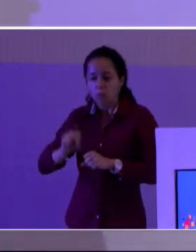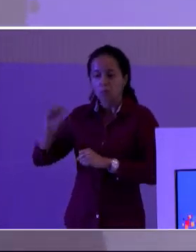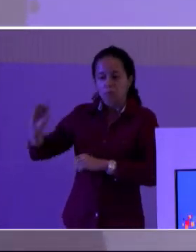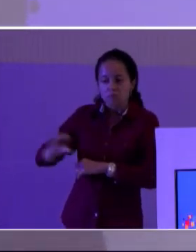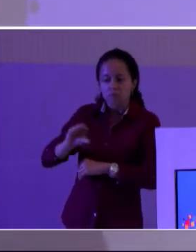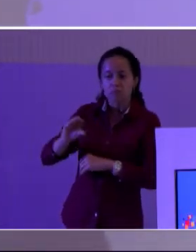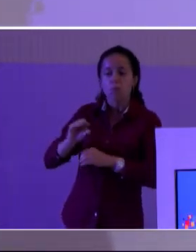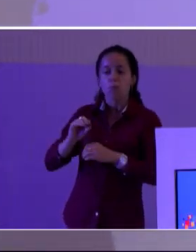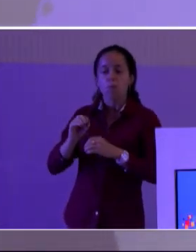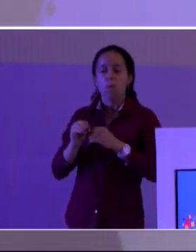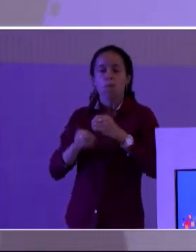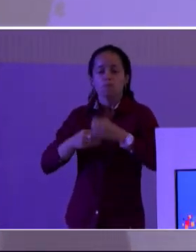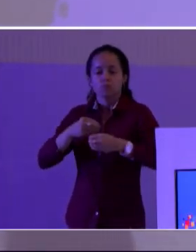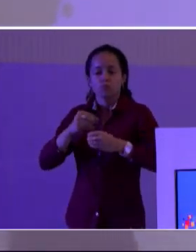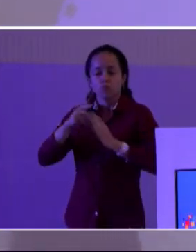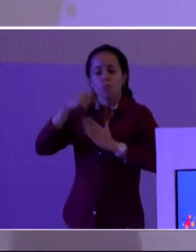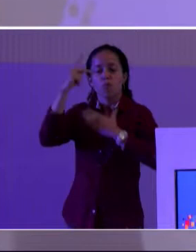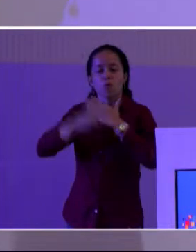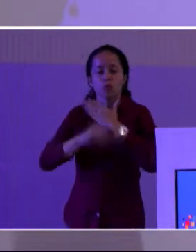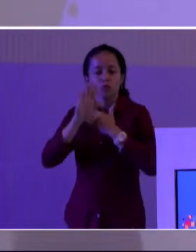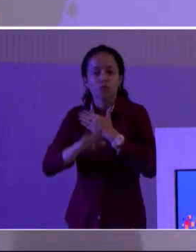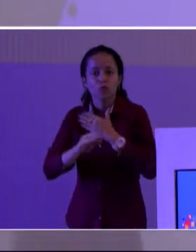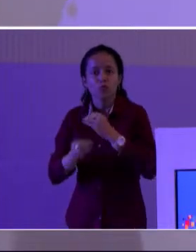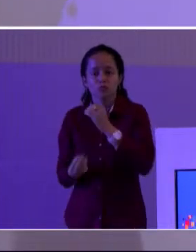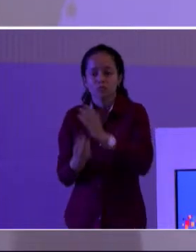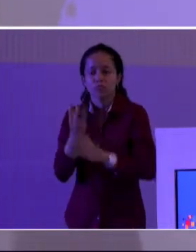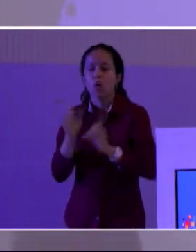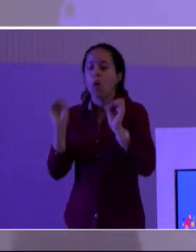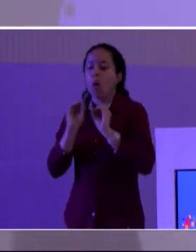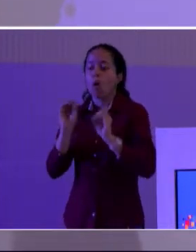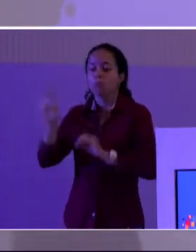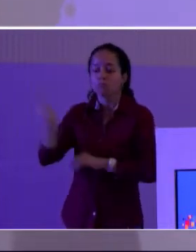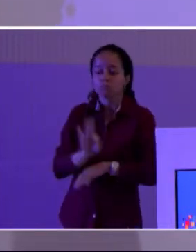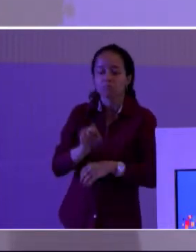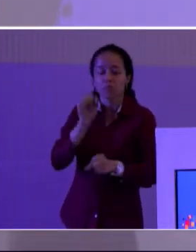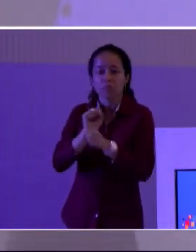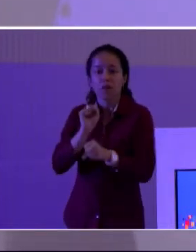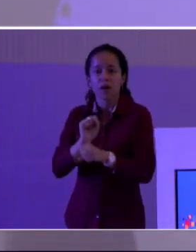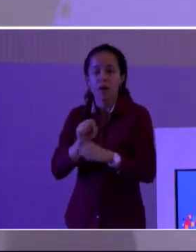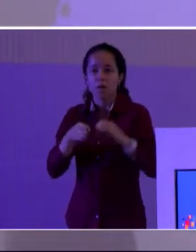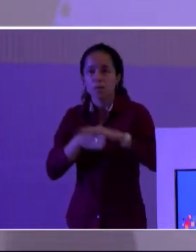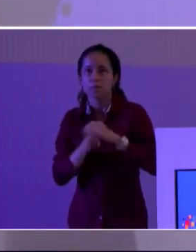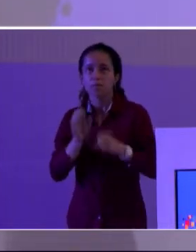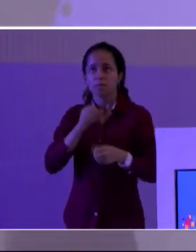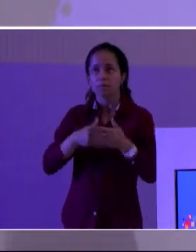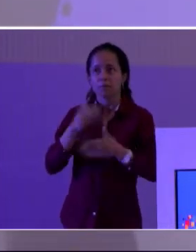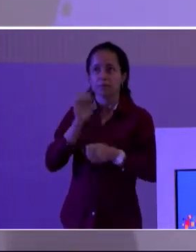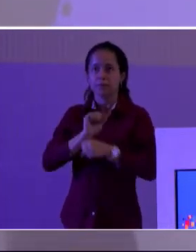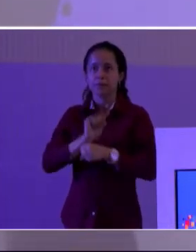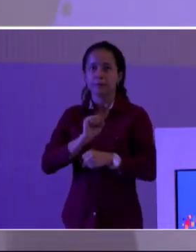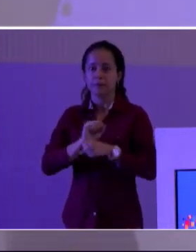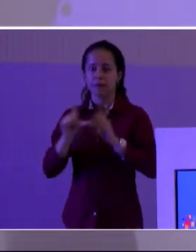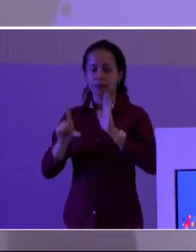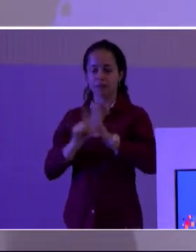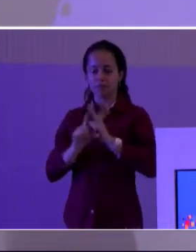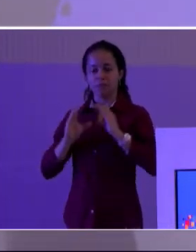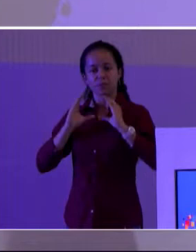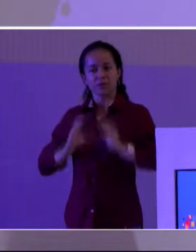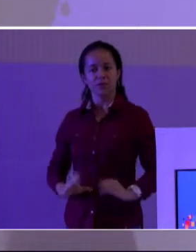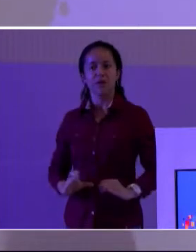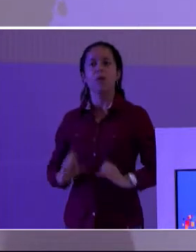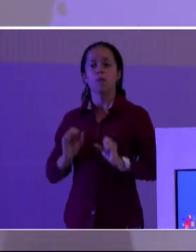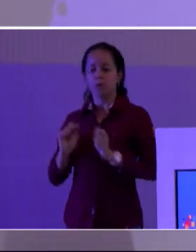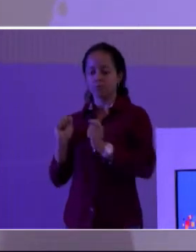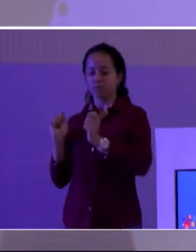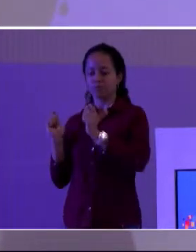proyectos productivos o en la empleabilidad, logramos una eficacia para que esas personas vean en esta opción de vida su